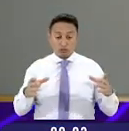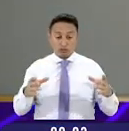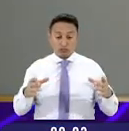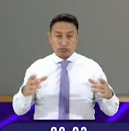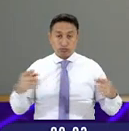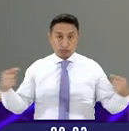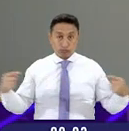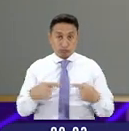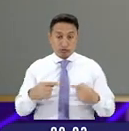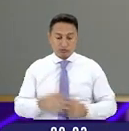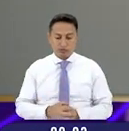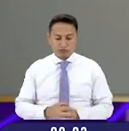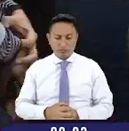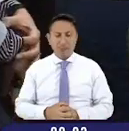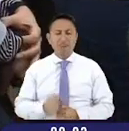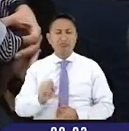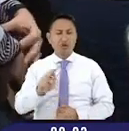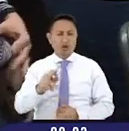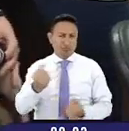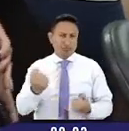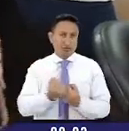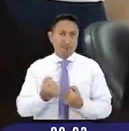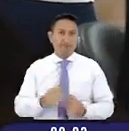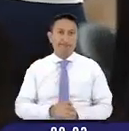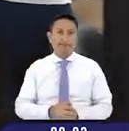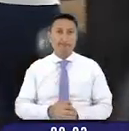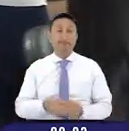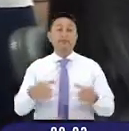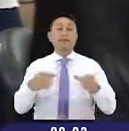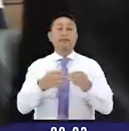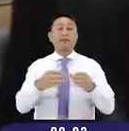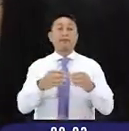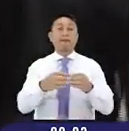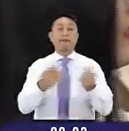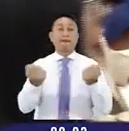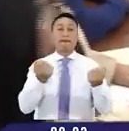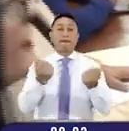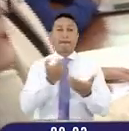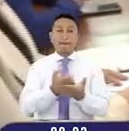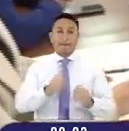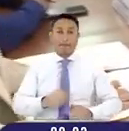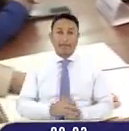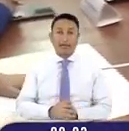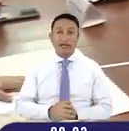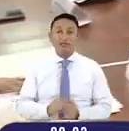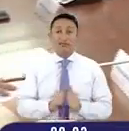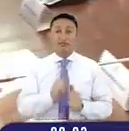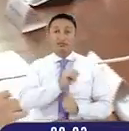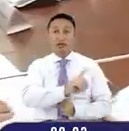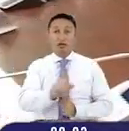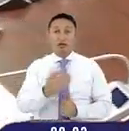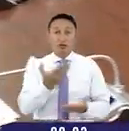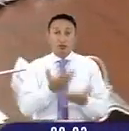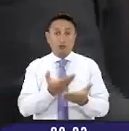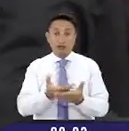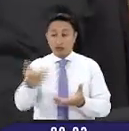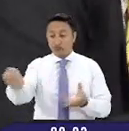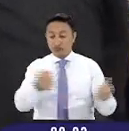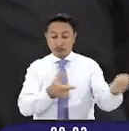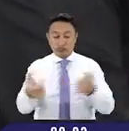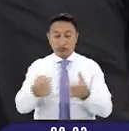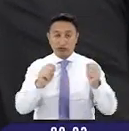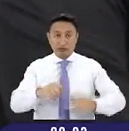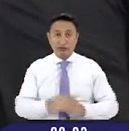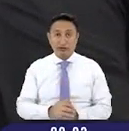oposición, queremos apoyar. La Comisión de Régimen Económico recolectará los aportes brindados en este debate